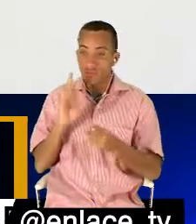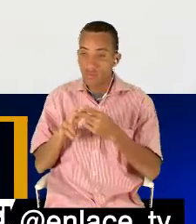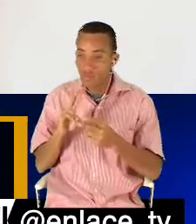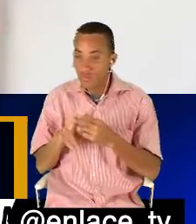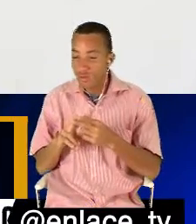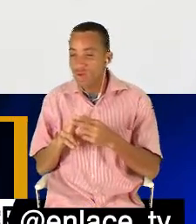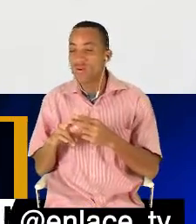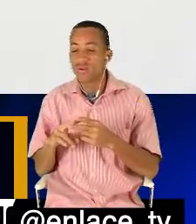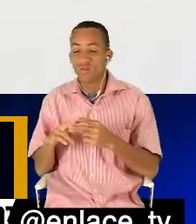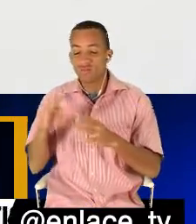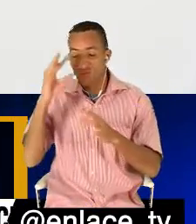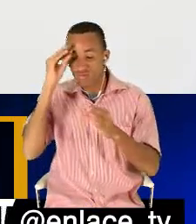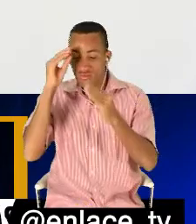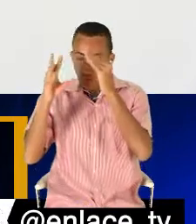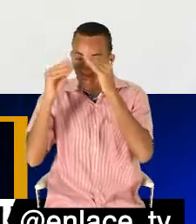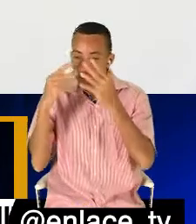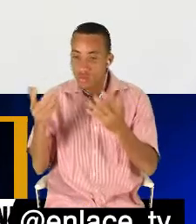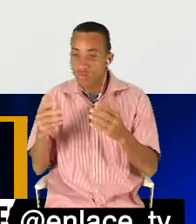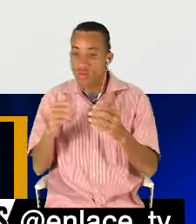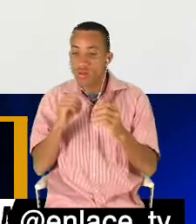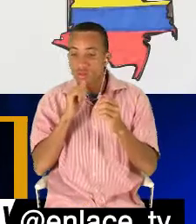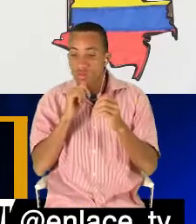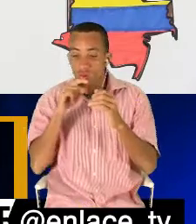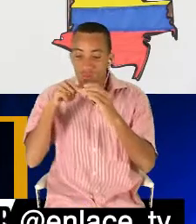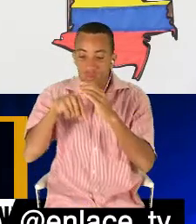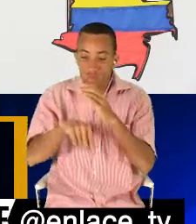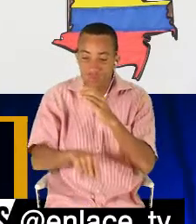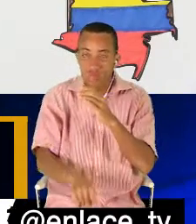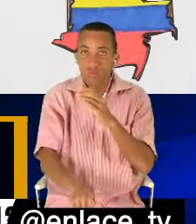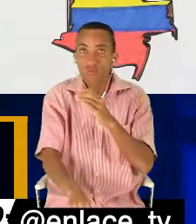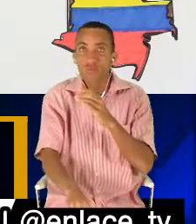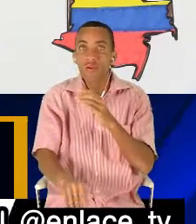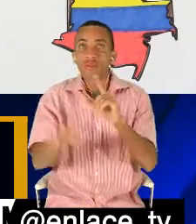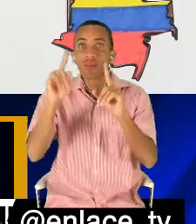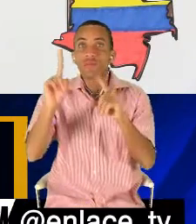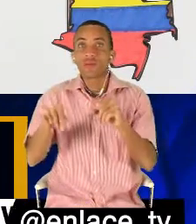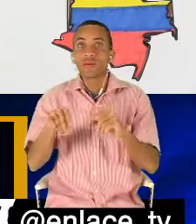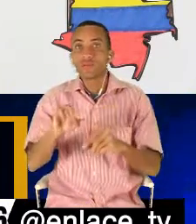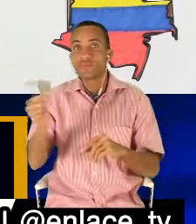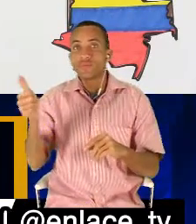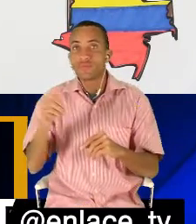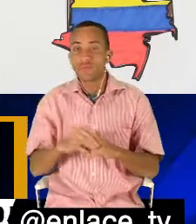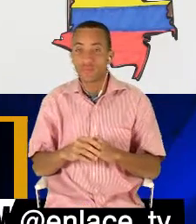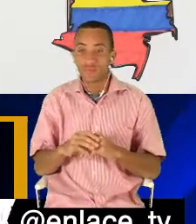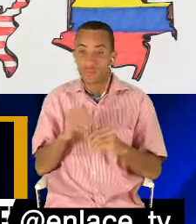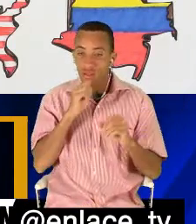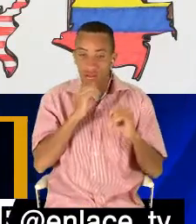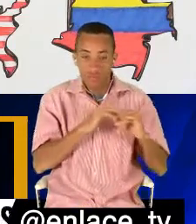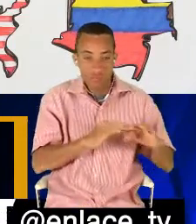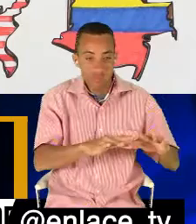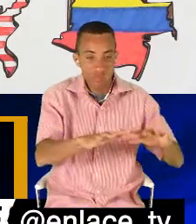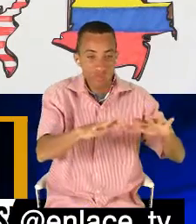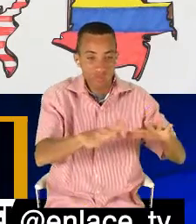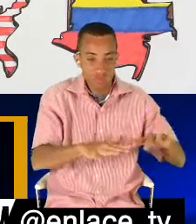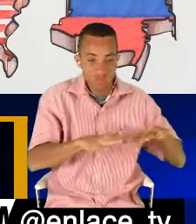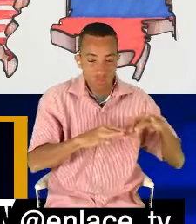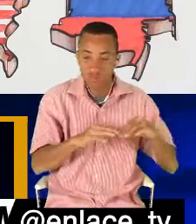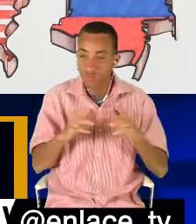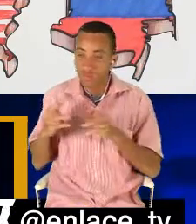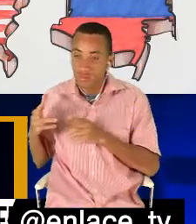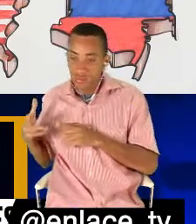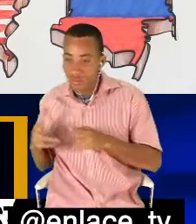son nuestros acuíferos, cómo es la relación entre los acuíferos y las ciénagas, los acuíferos y los ríos,